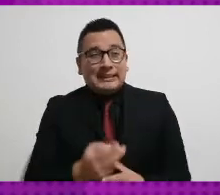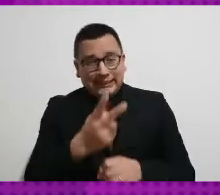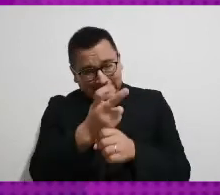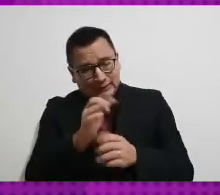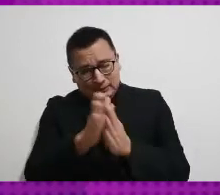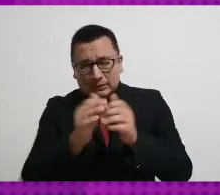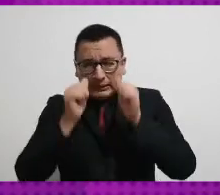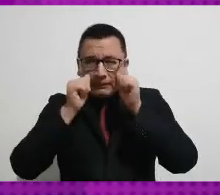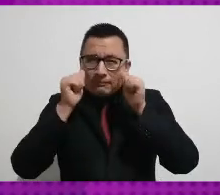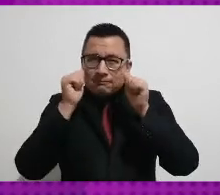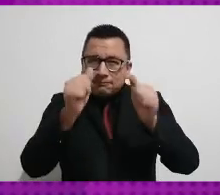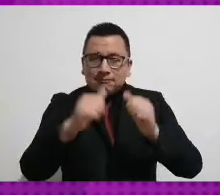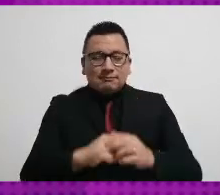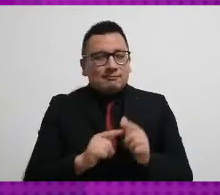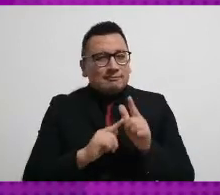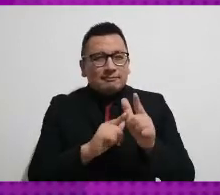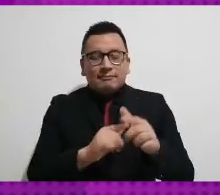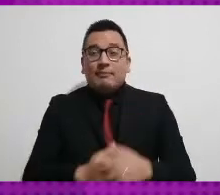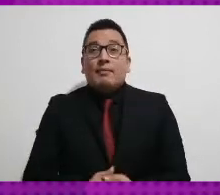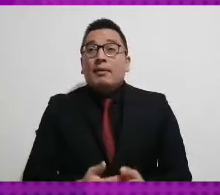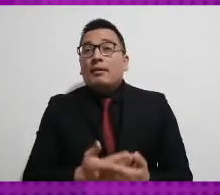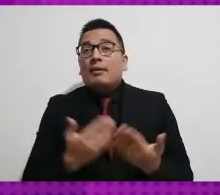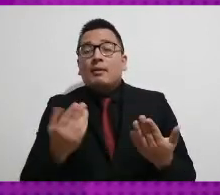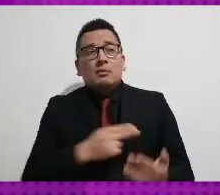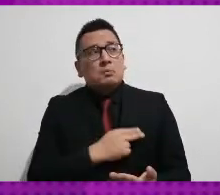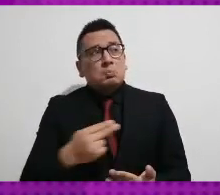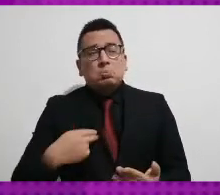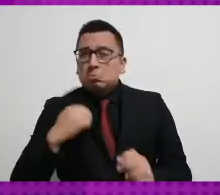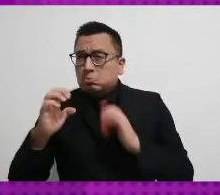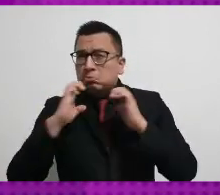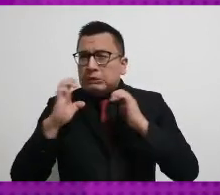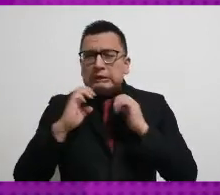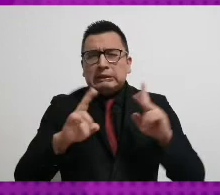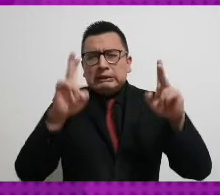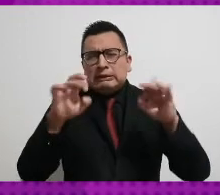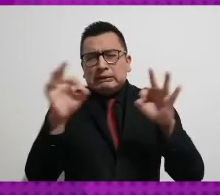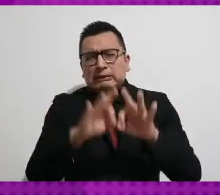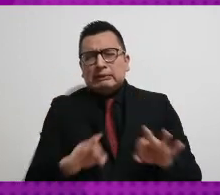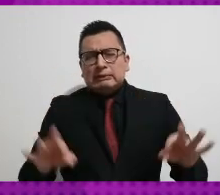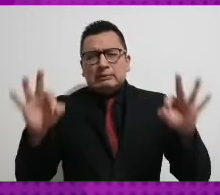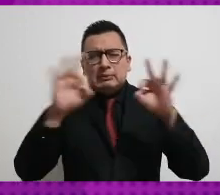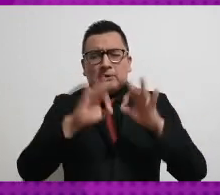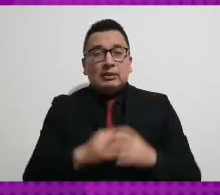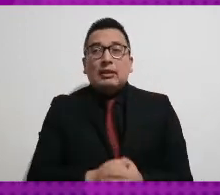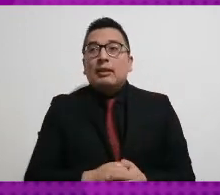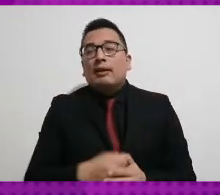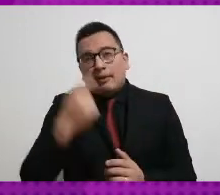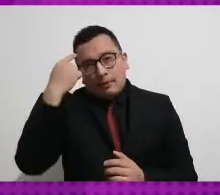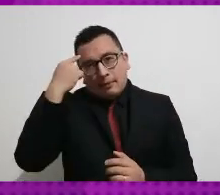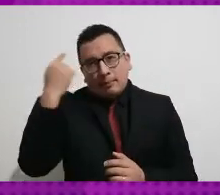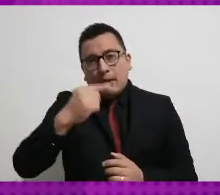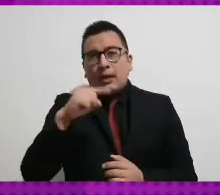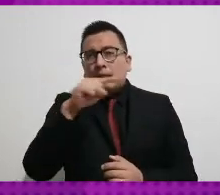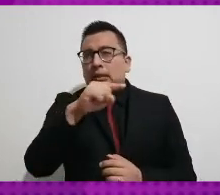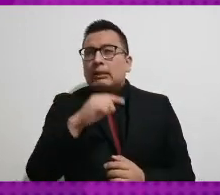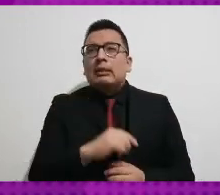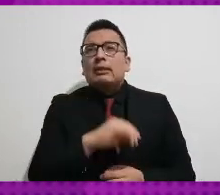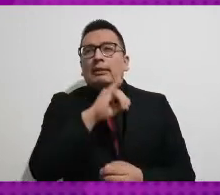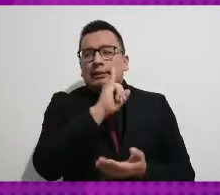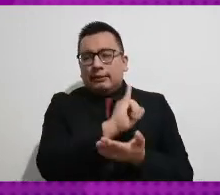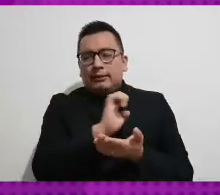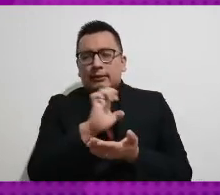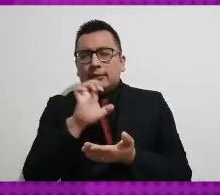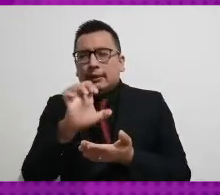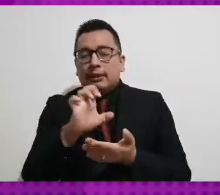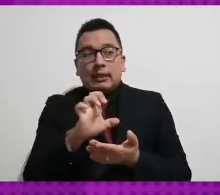invitamos a que se queden con nosotros y en esta ocasión vamos a platicar de un tema muy interesante dentro de la operación del Instituto Electoral de